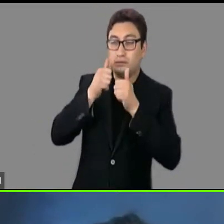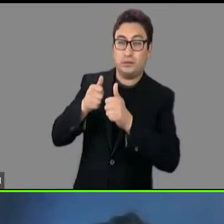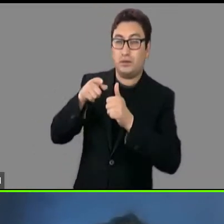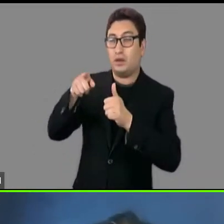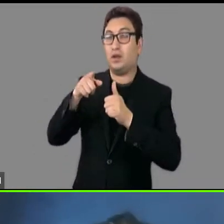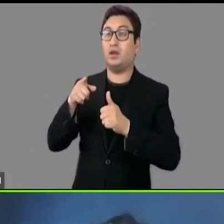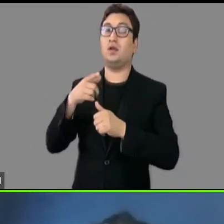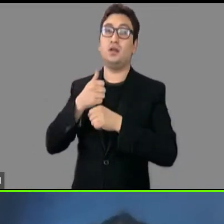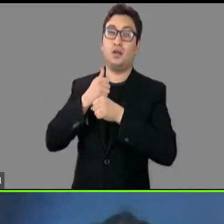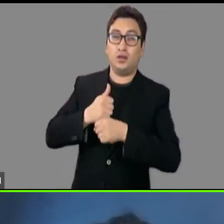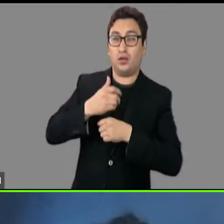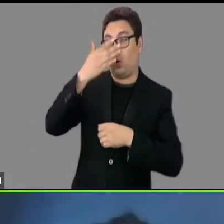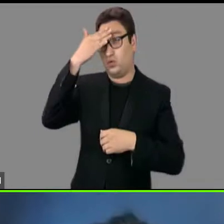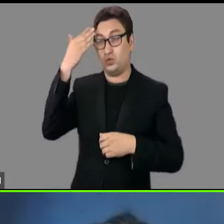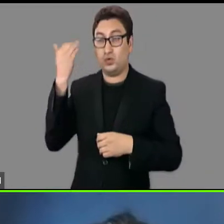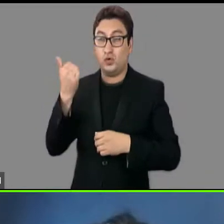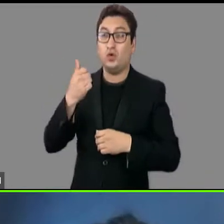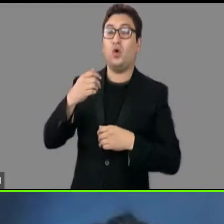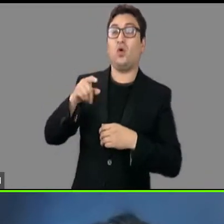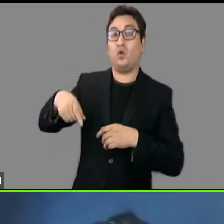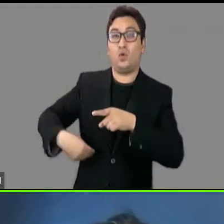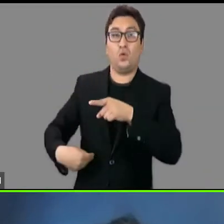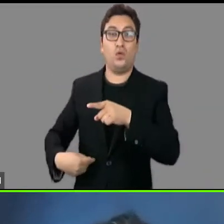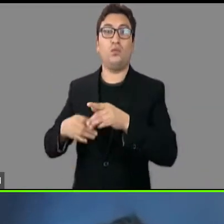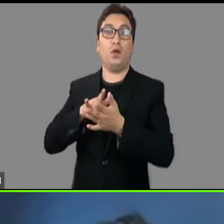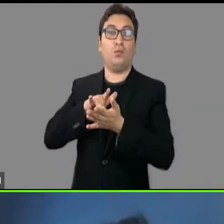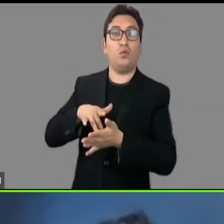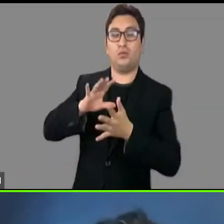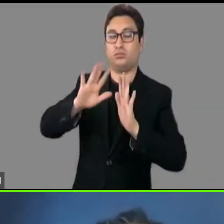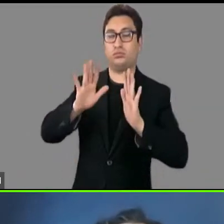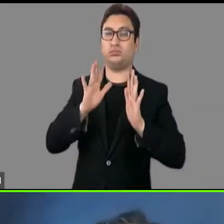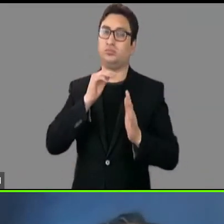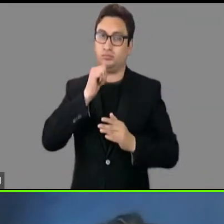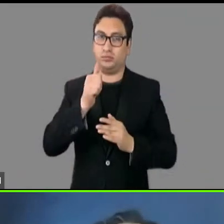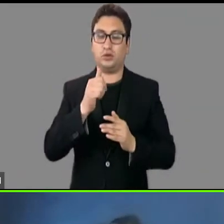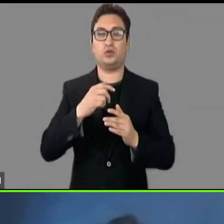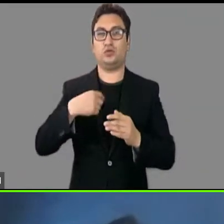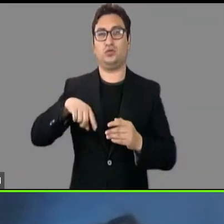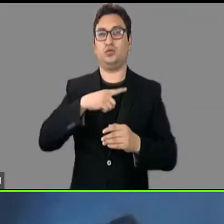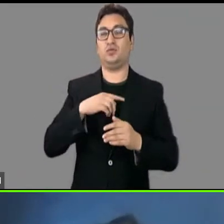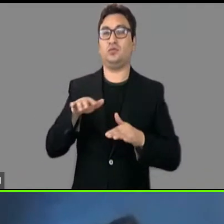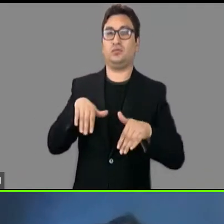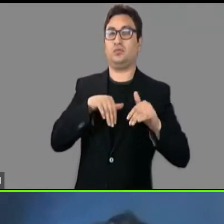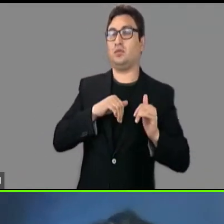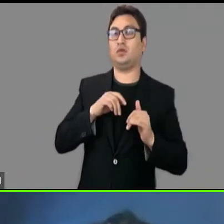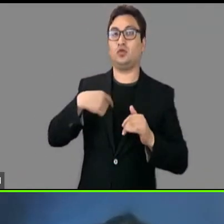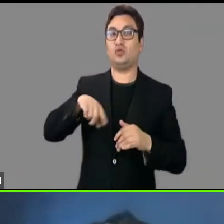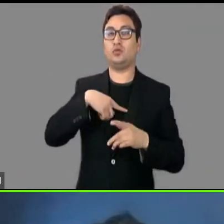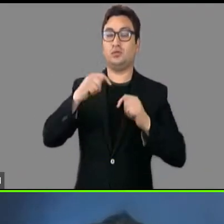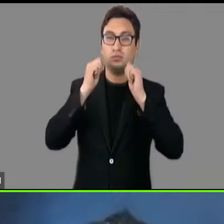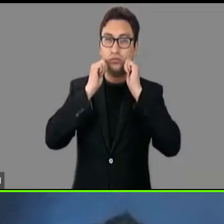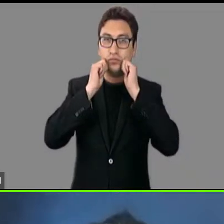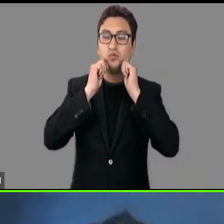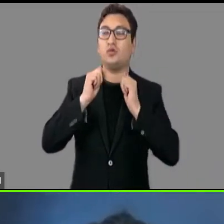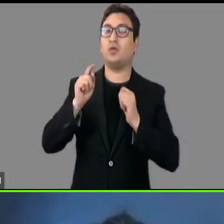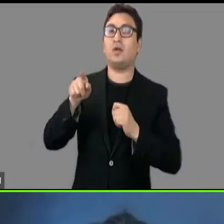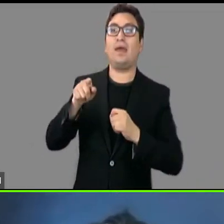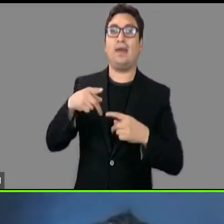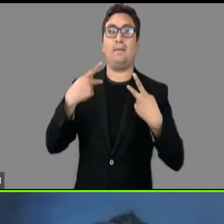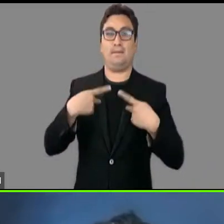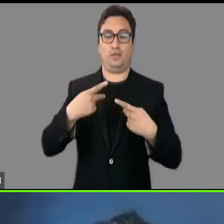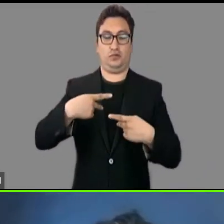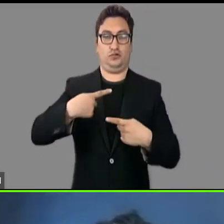es decir, no estamos ahí para apoyar una estrategia jurídica, ¿no? No nos importa realmente, para nuestro trabajo no es relevante si la persona